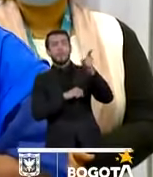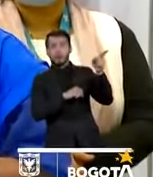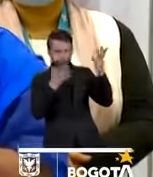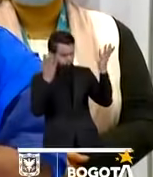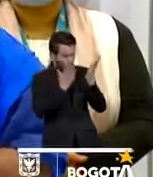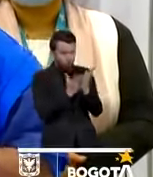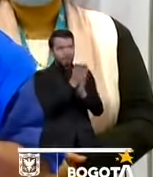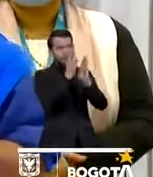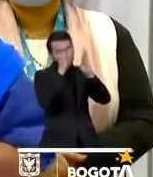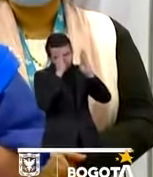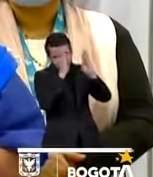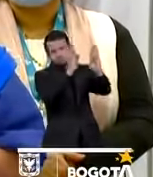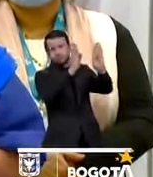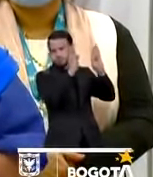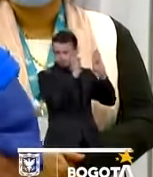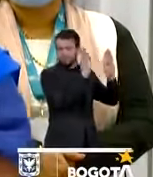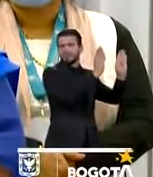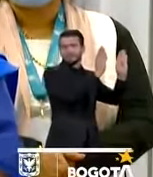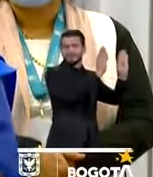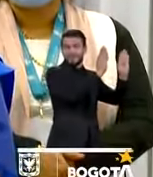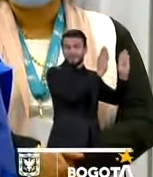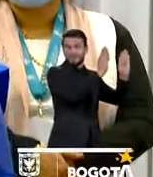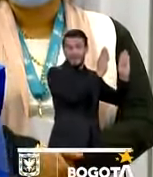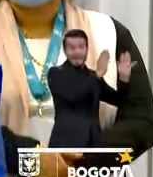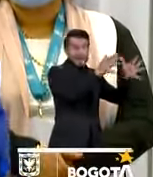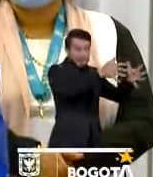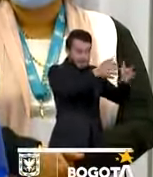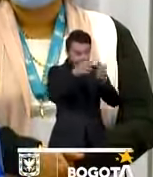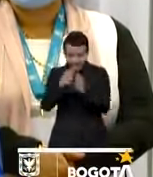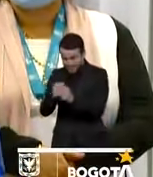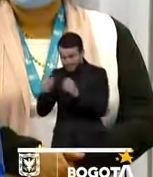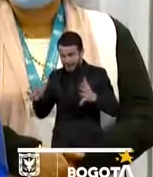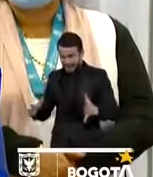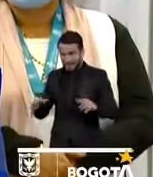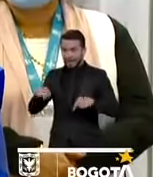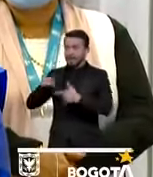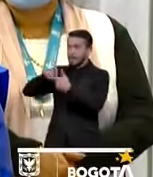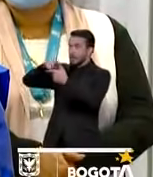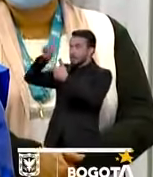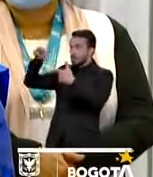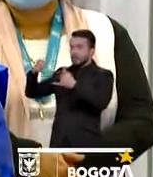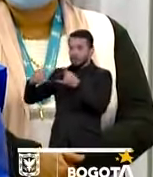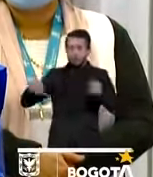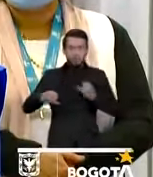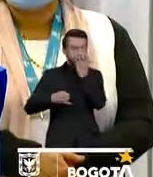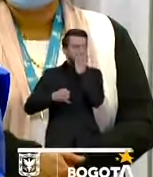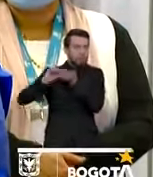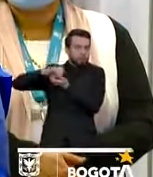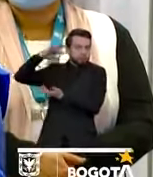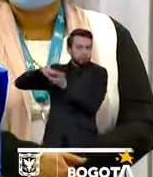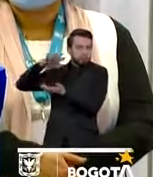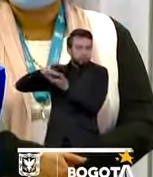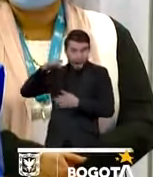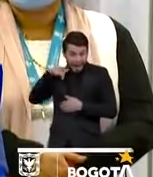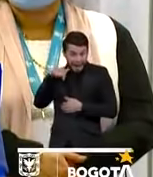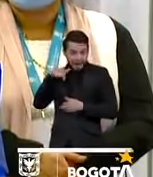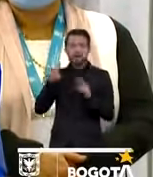existía y subimos de 300 de COVID a 540. Esperamos seguir subiendo. Ya el tema depende más